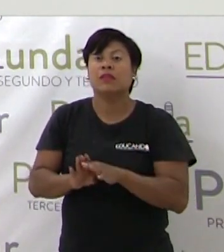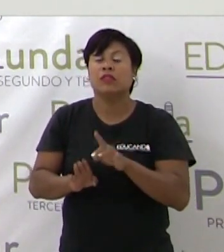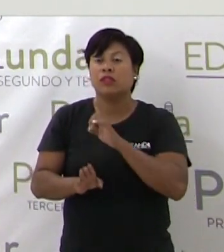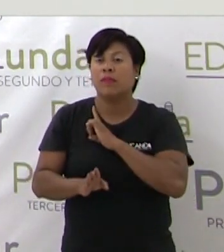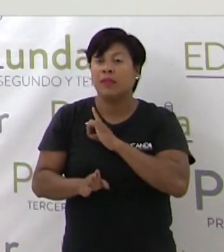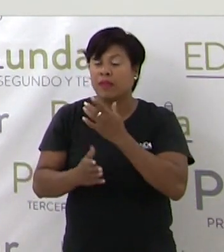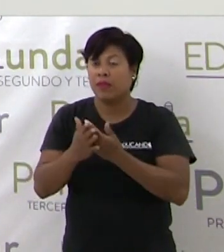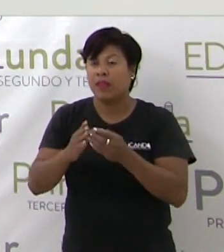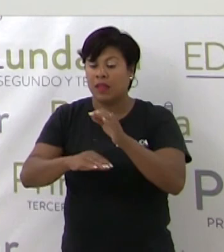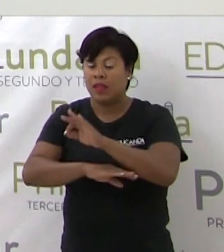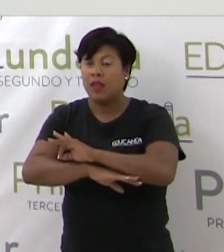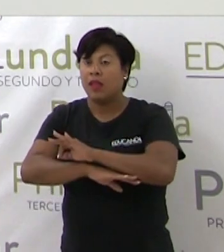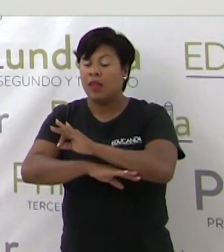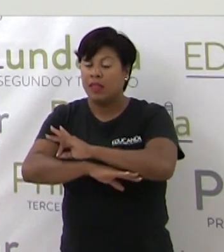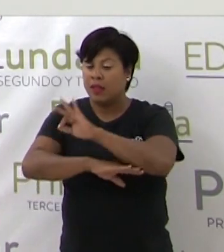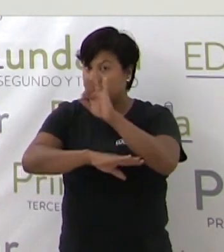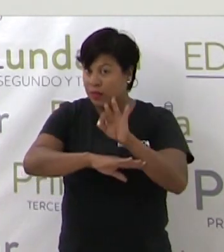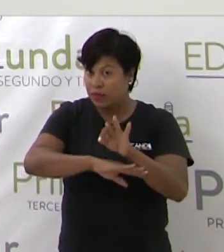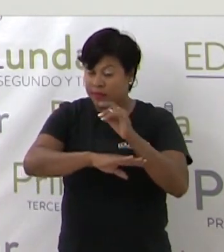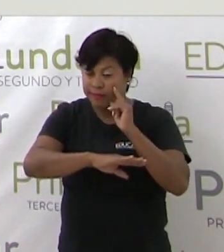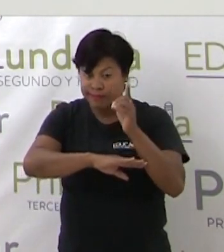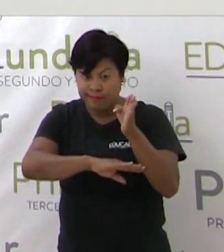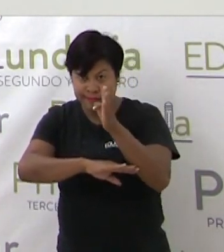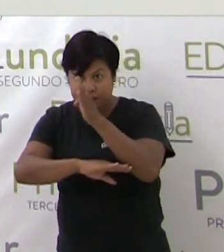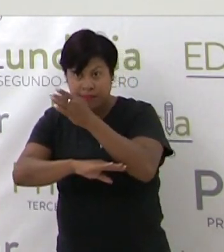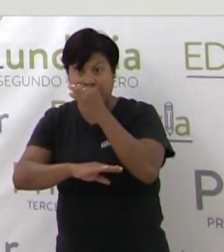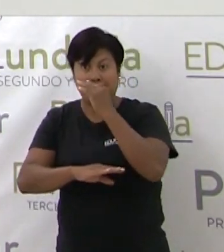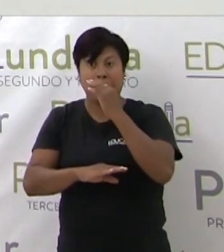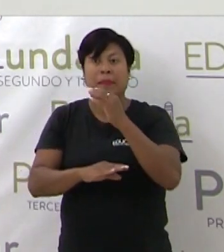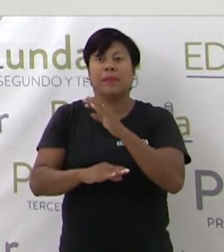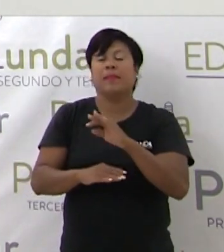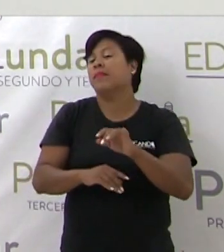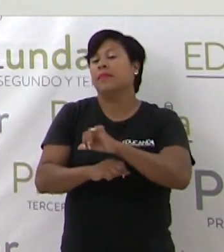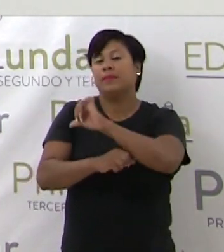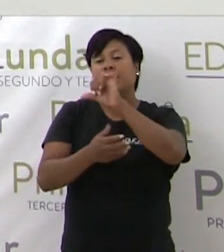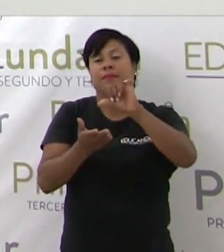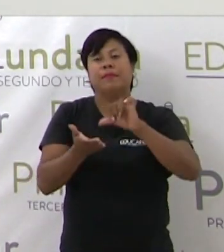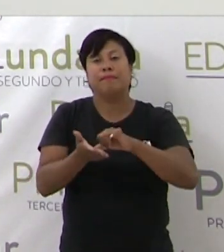utilizar el transportador, ubicarlo en el centro,